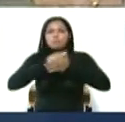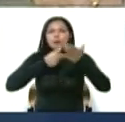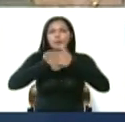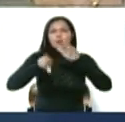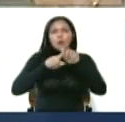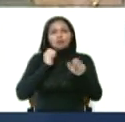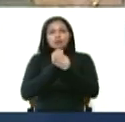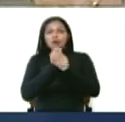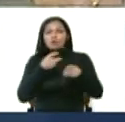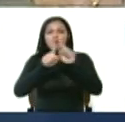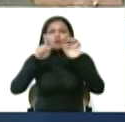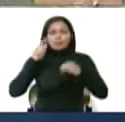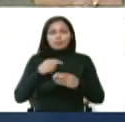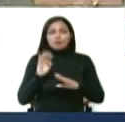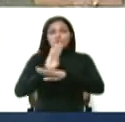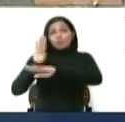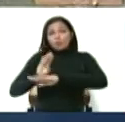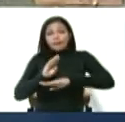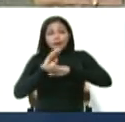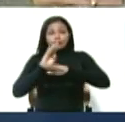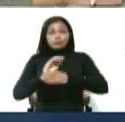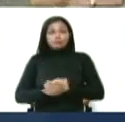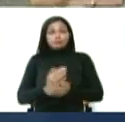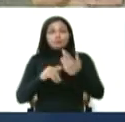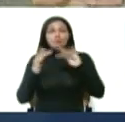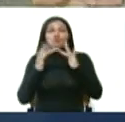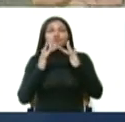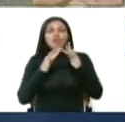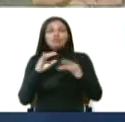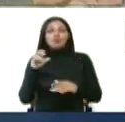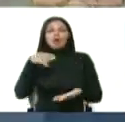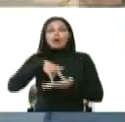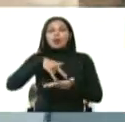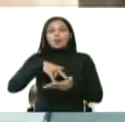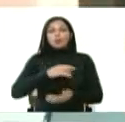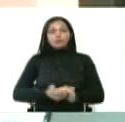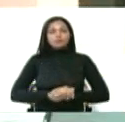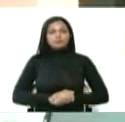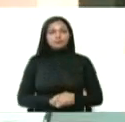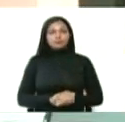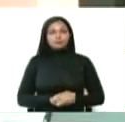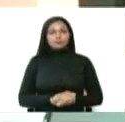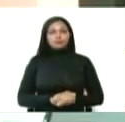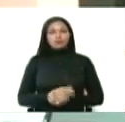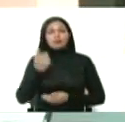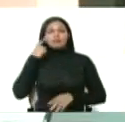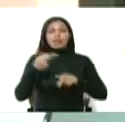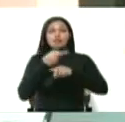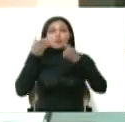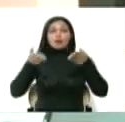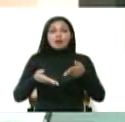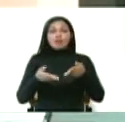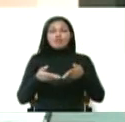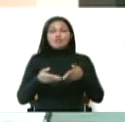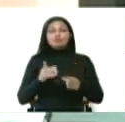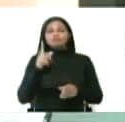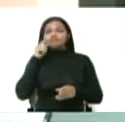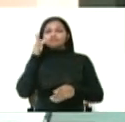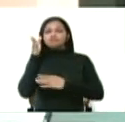perseverantes, trabajando, protegiendo. Vámonos directo a Carabobo. Allá está el gobernador Rafael